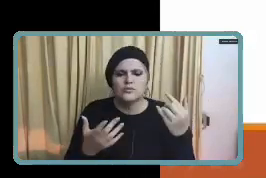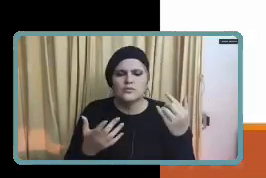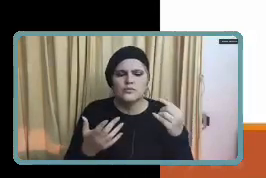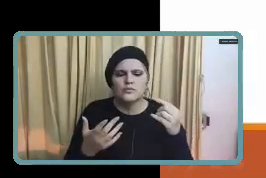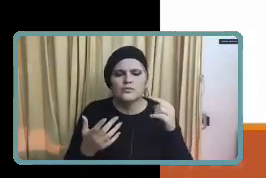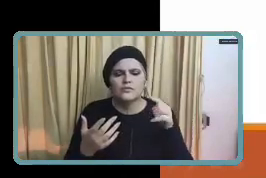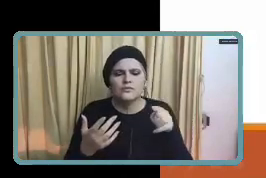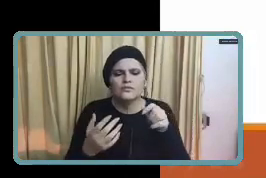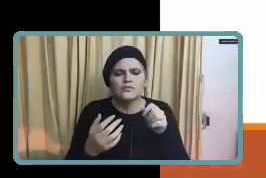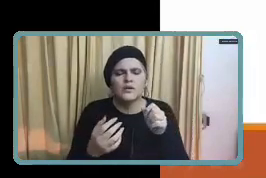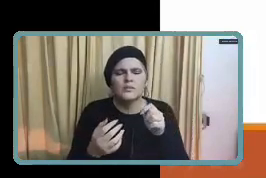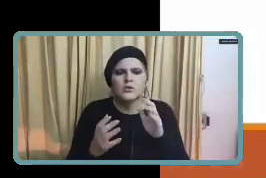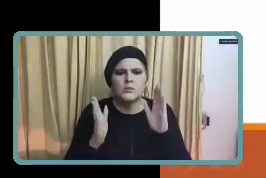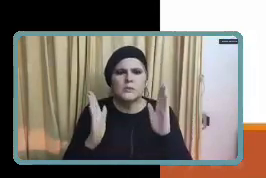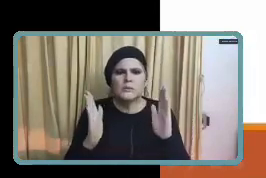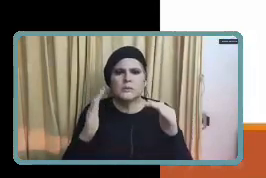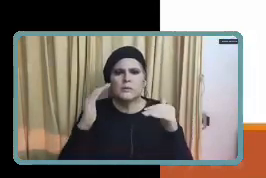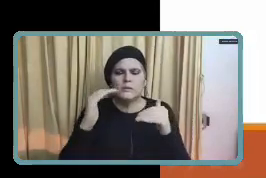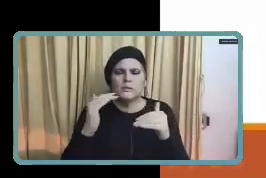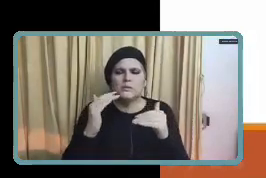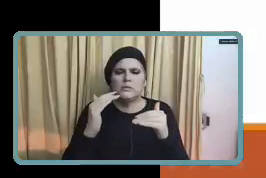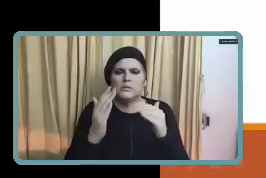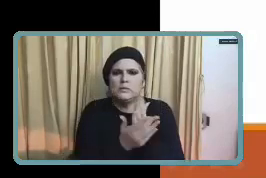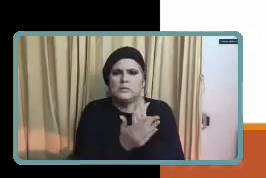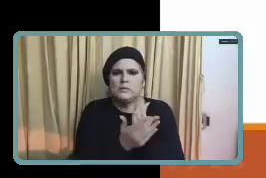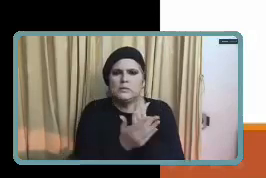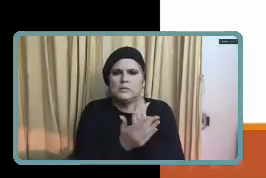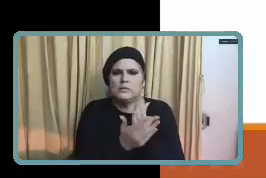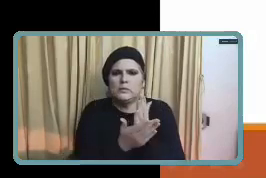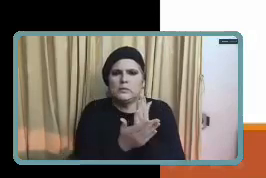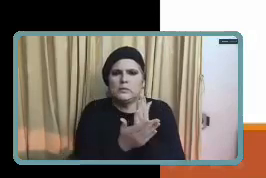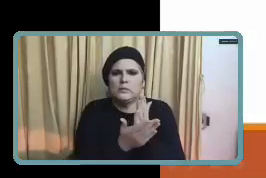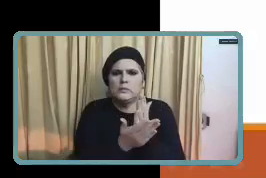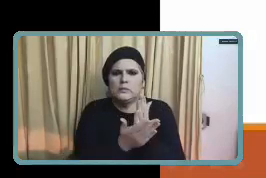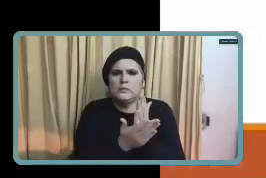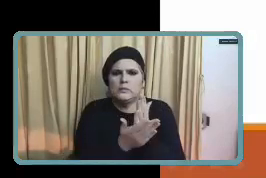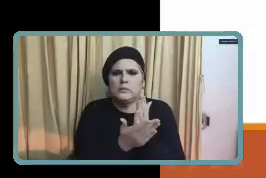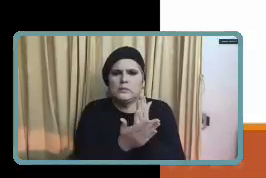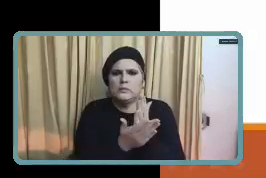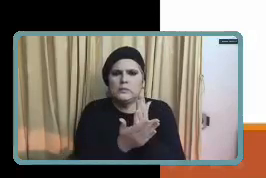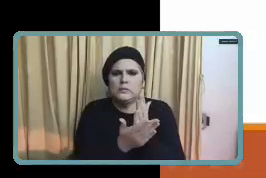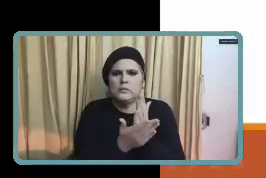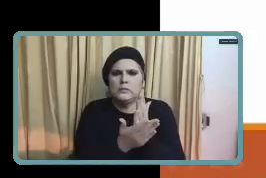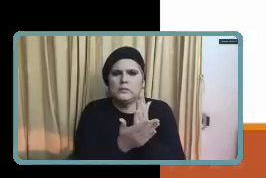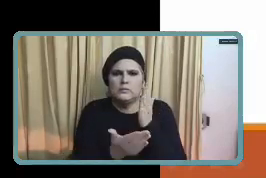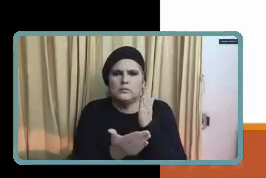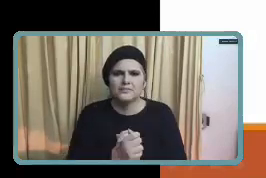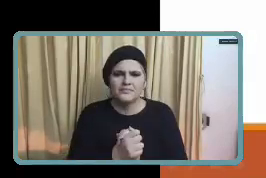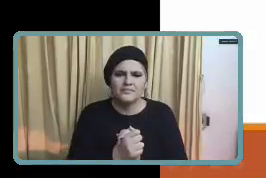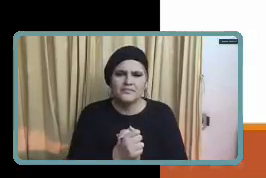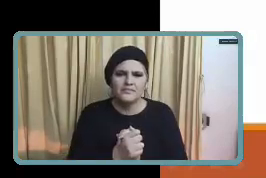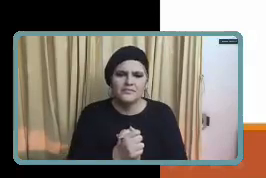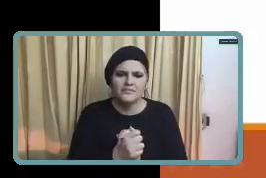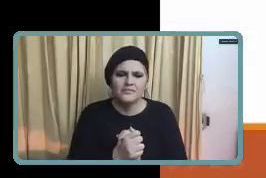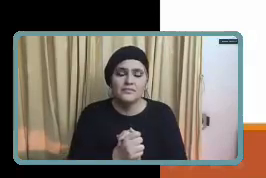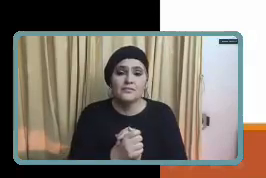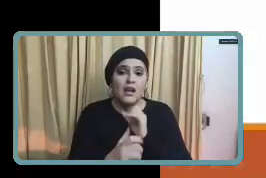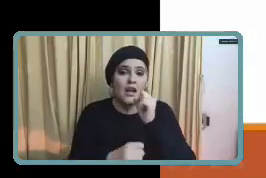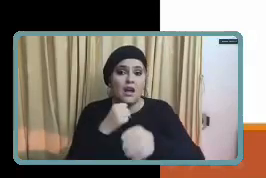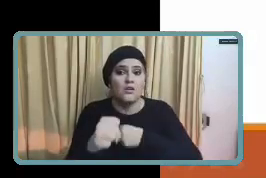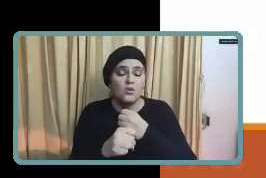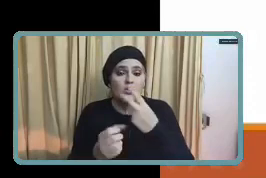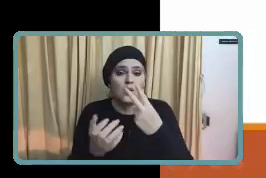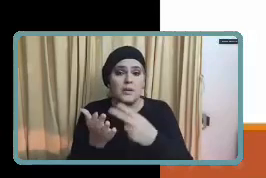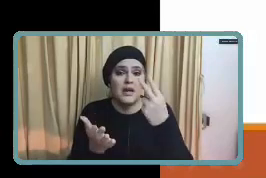inflexible a rutinas o rituales, estereotipias, etc. Y para hablar antes del 2014 de Asperger,